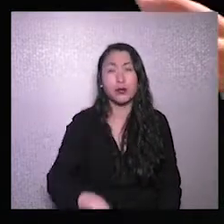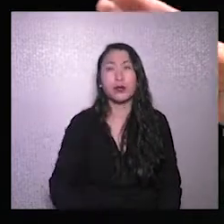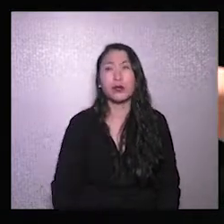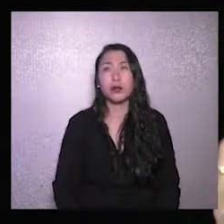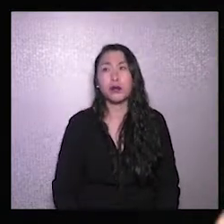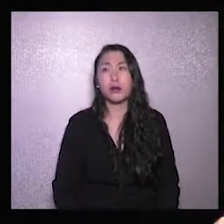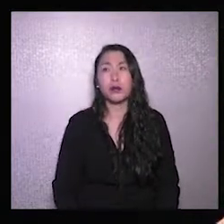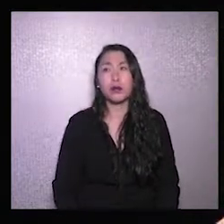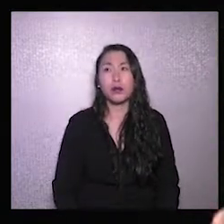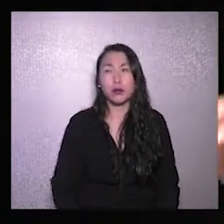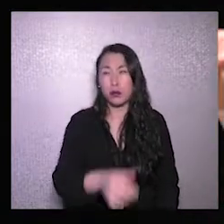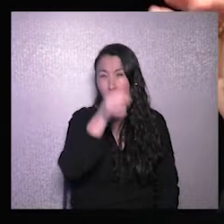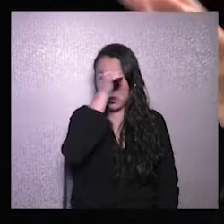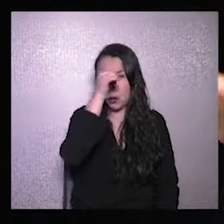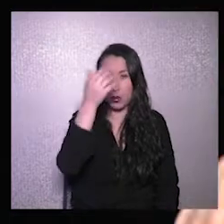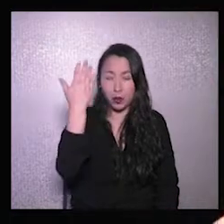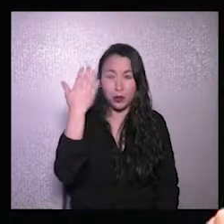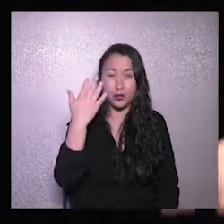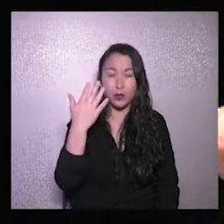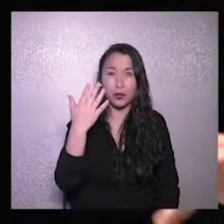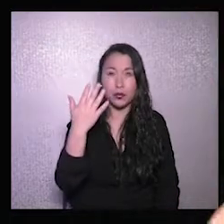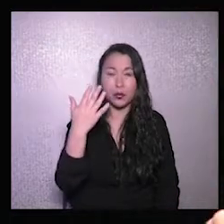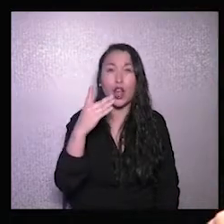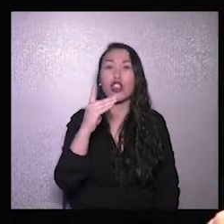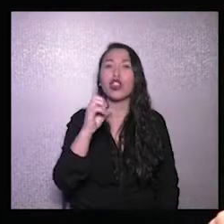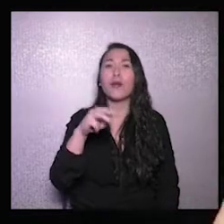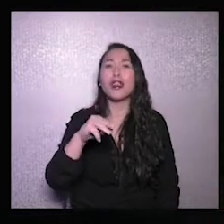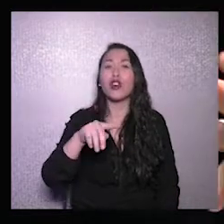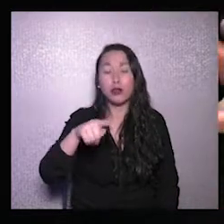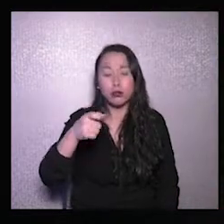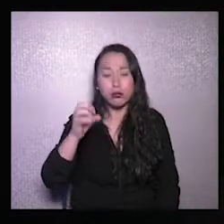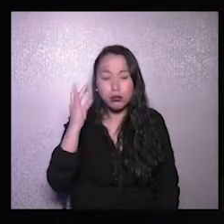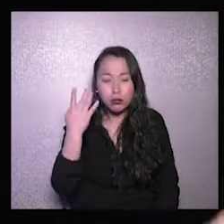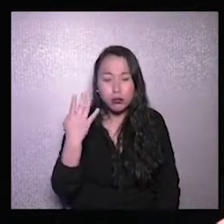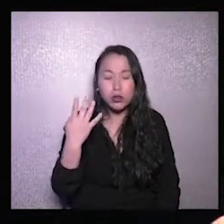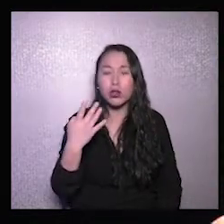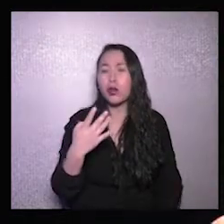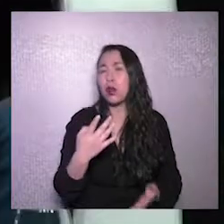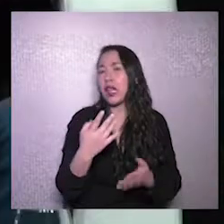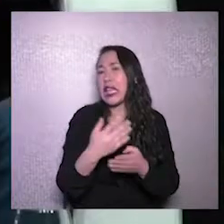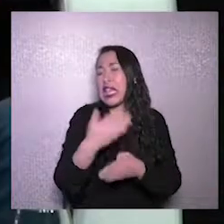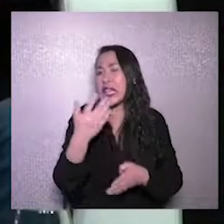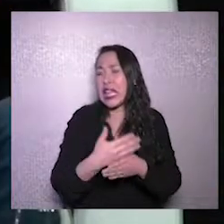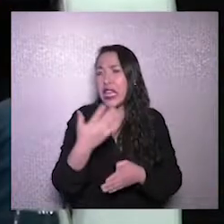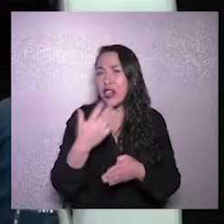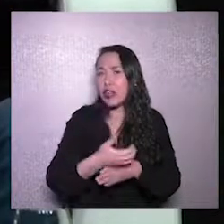del día domingo, leo una editorial, una columna de un famoso